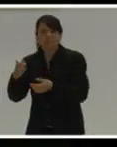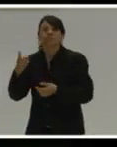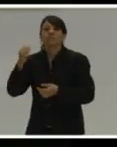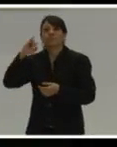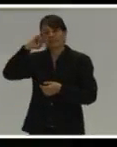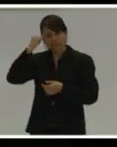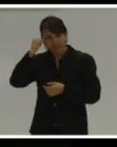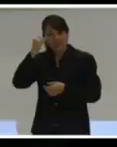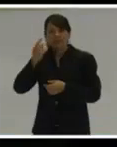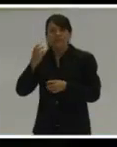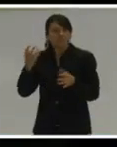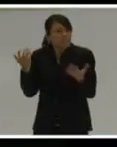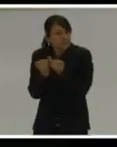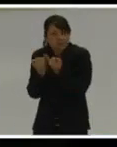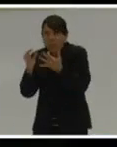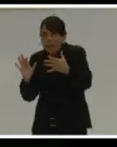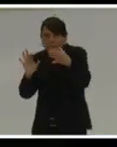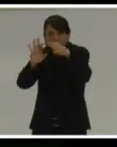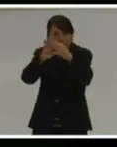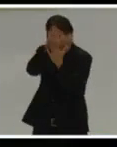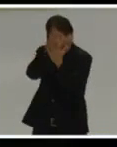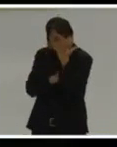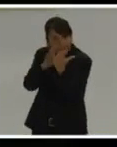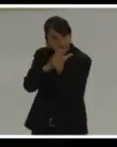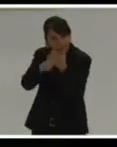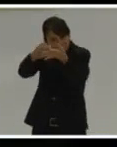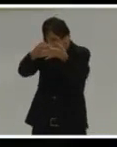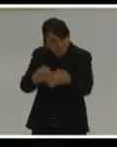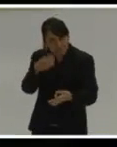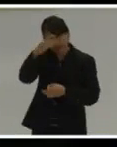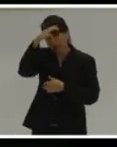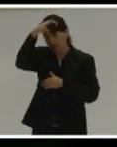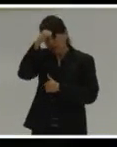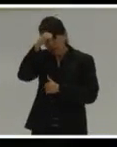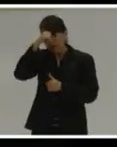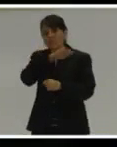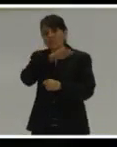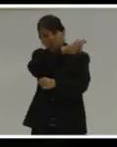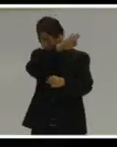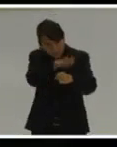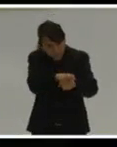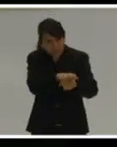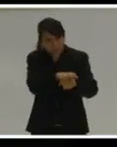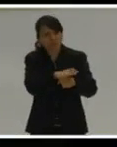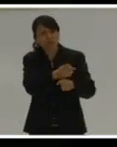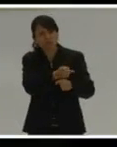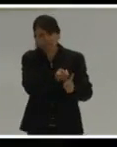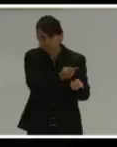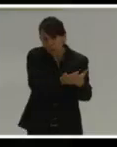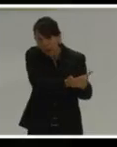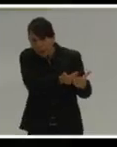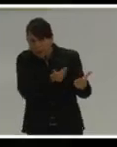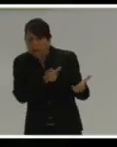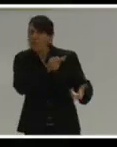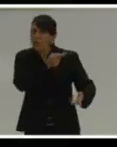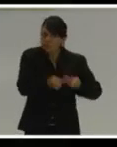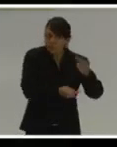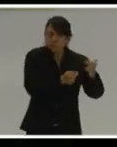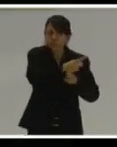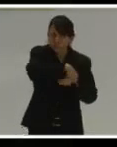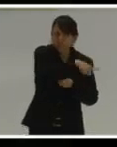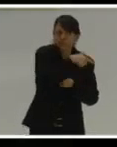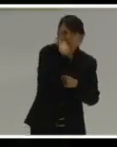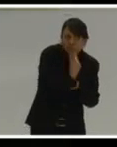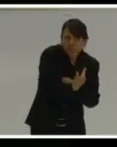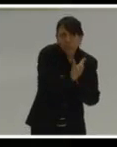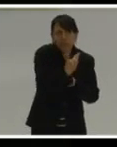otros instrumentos sobre protección, donde el tema de la consulta, el consentimiento previo, libre e